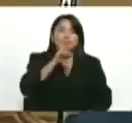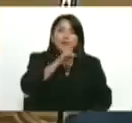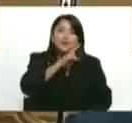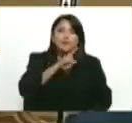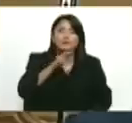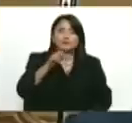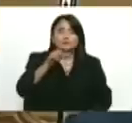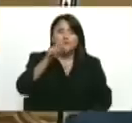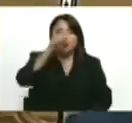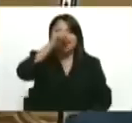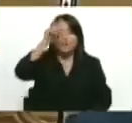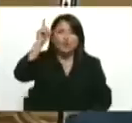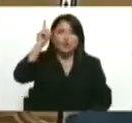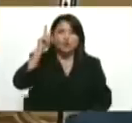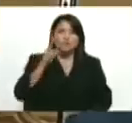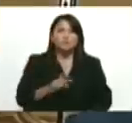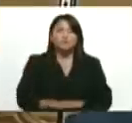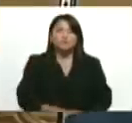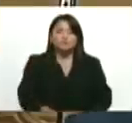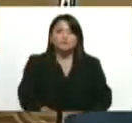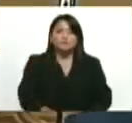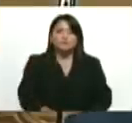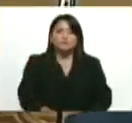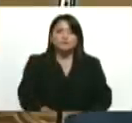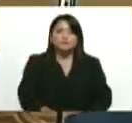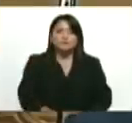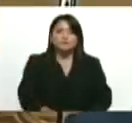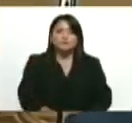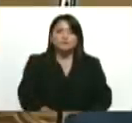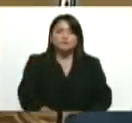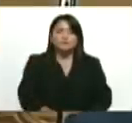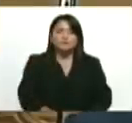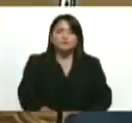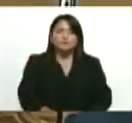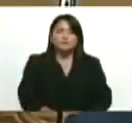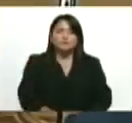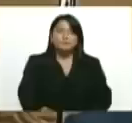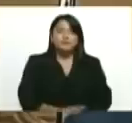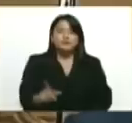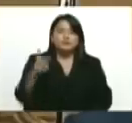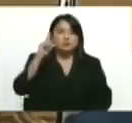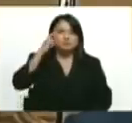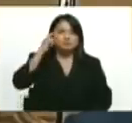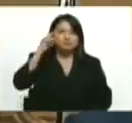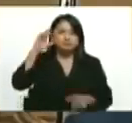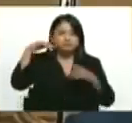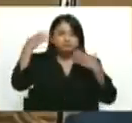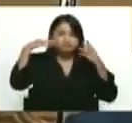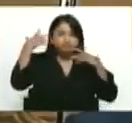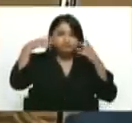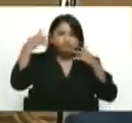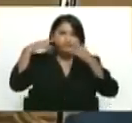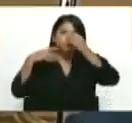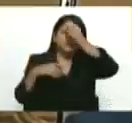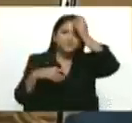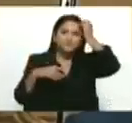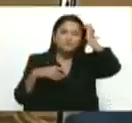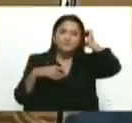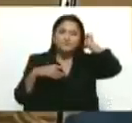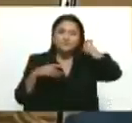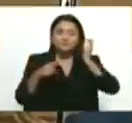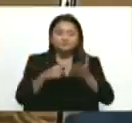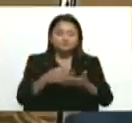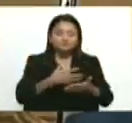López. Y digo que tiene visos delirantes esto, este